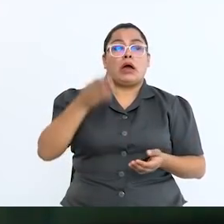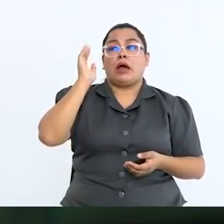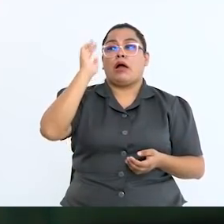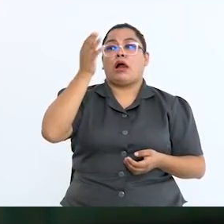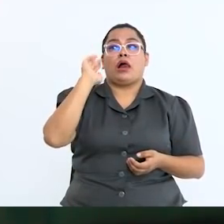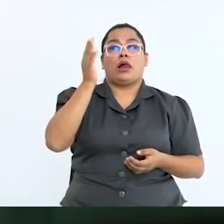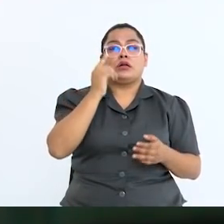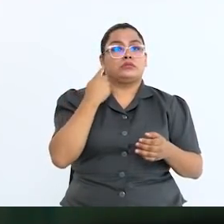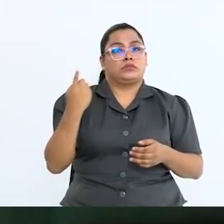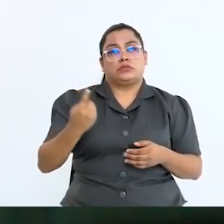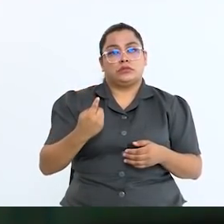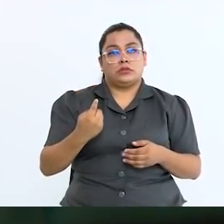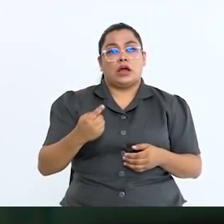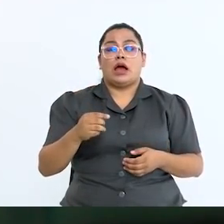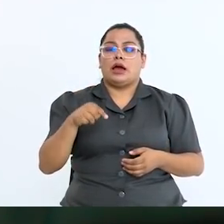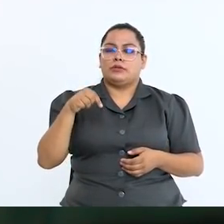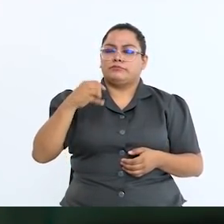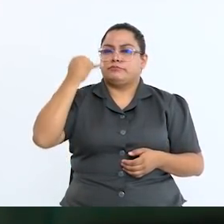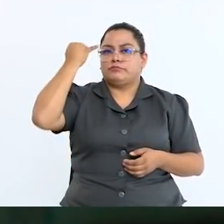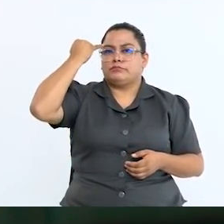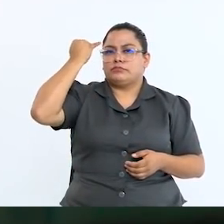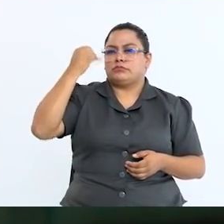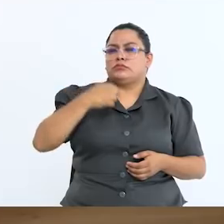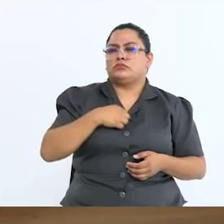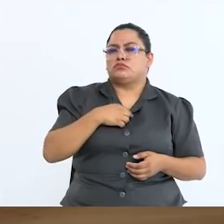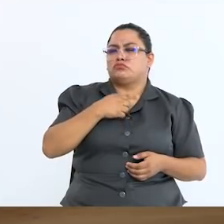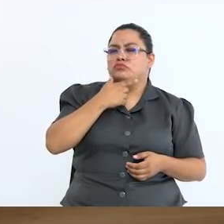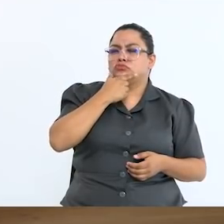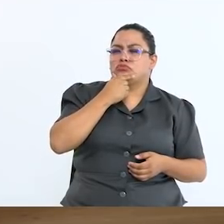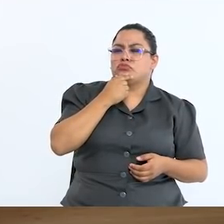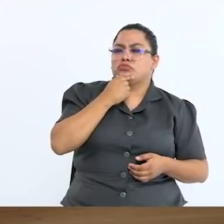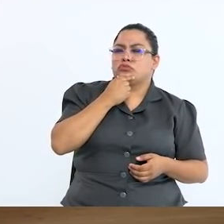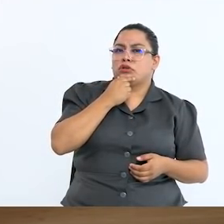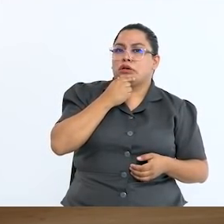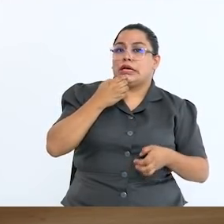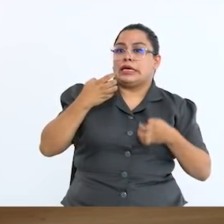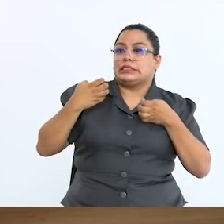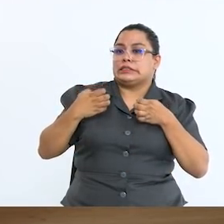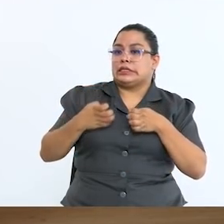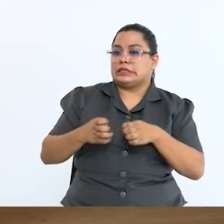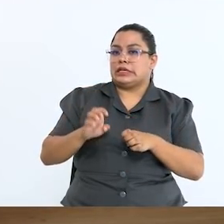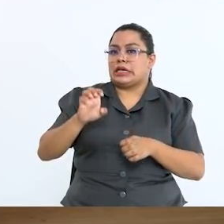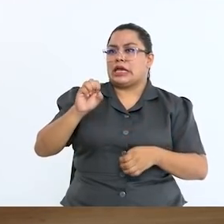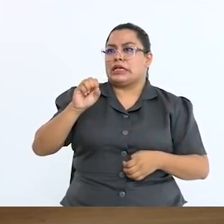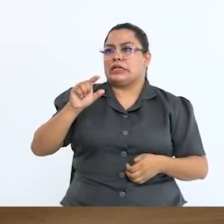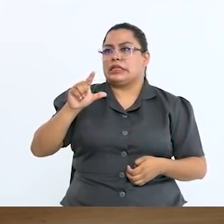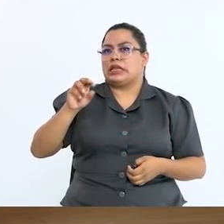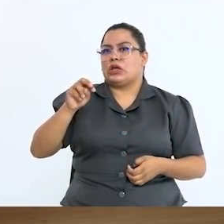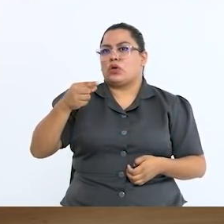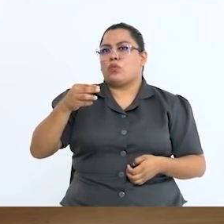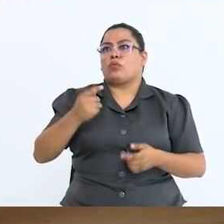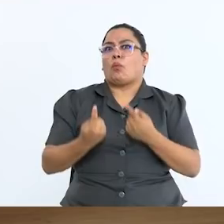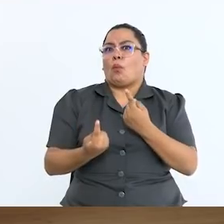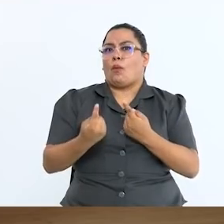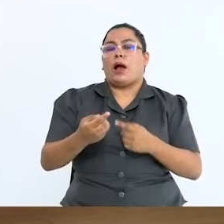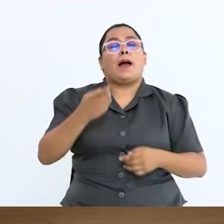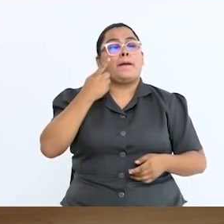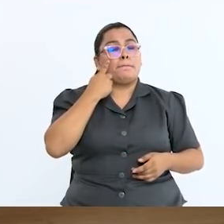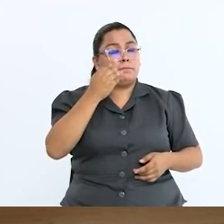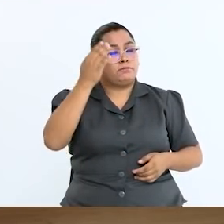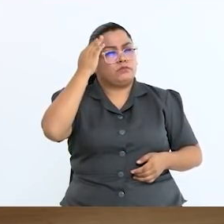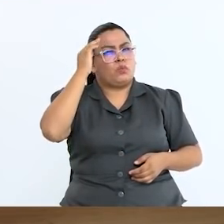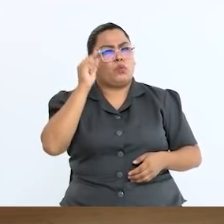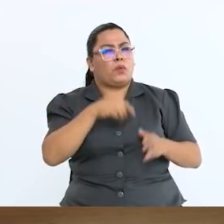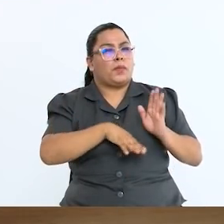está exponiendo. Basándonos en esto, entonces nos hacemos la pregunta, ¿cuál es la estrategia de ESLengua? Vamos a verla y